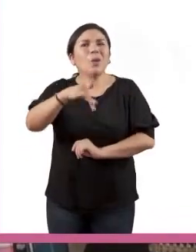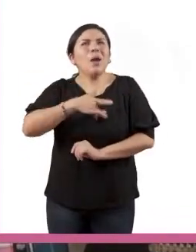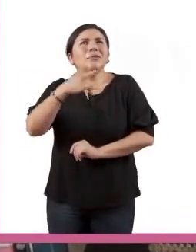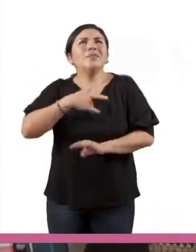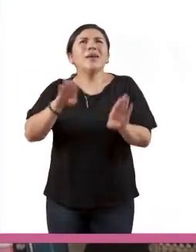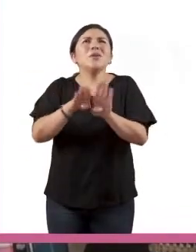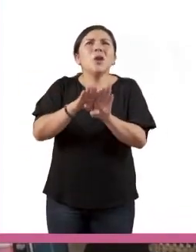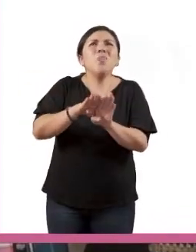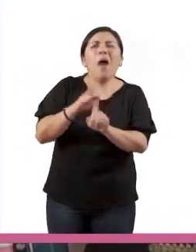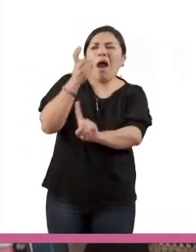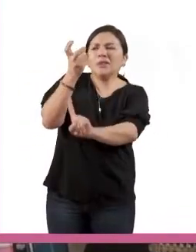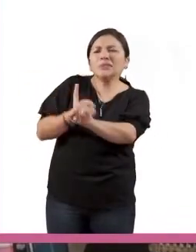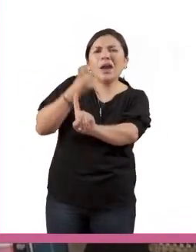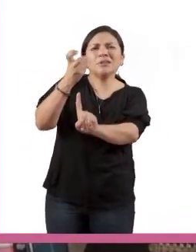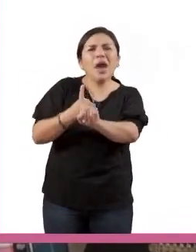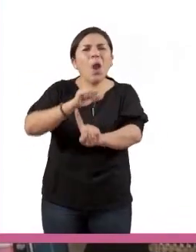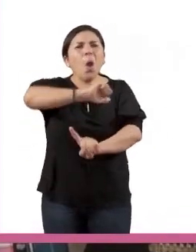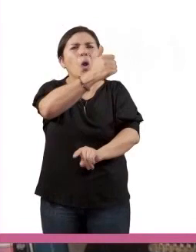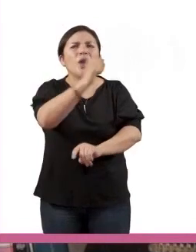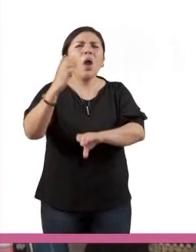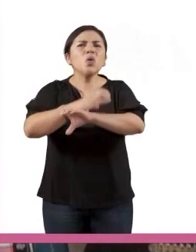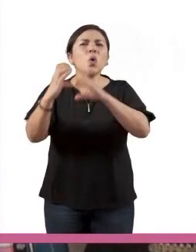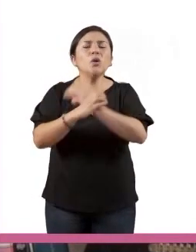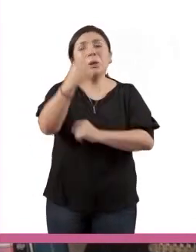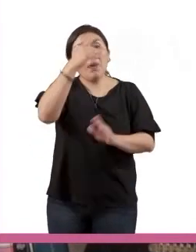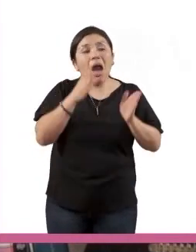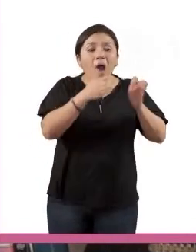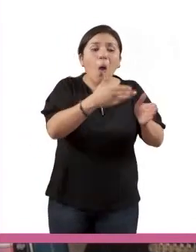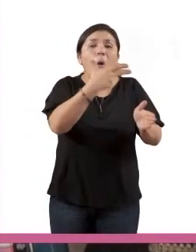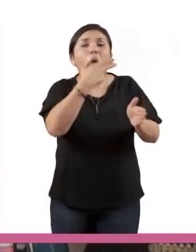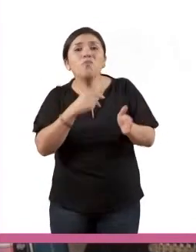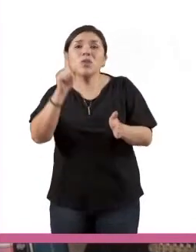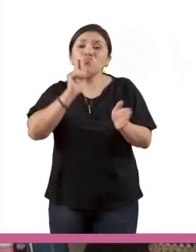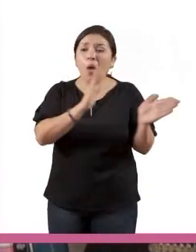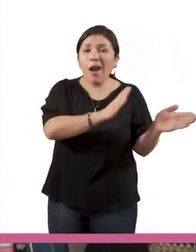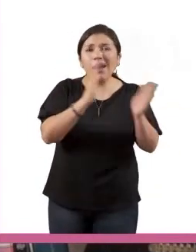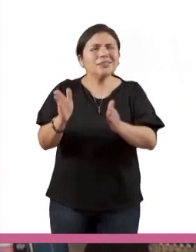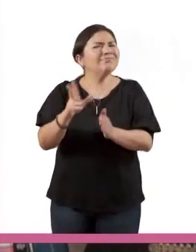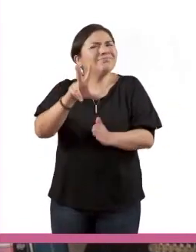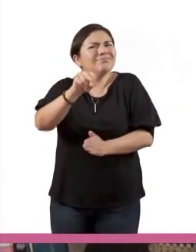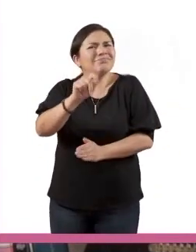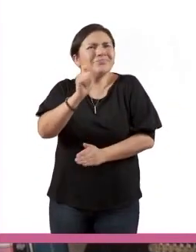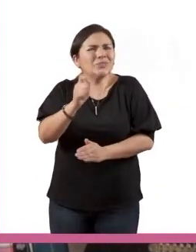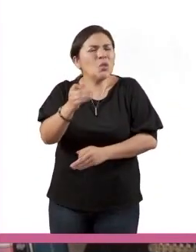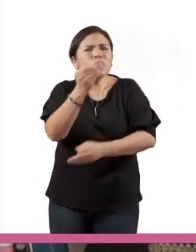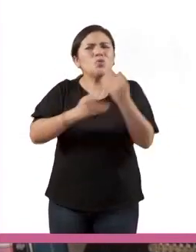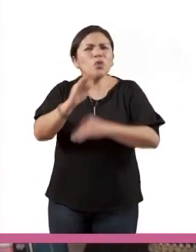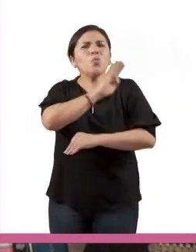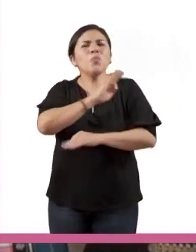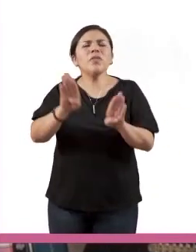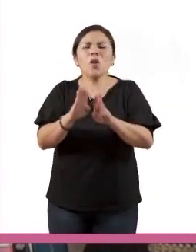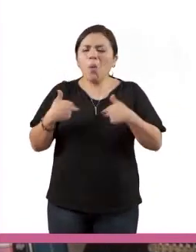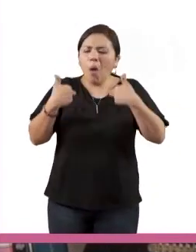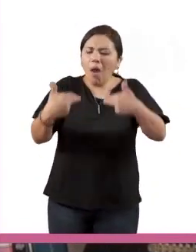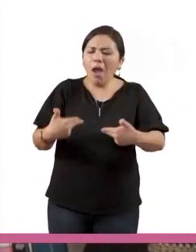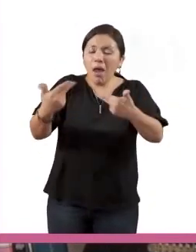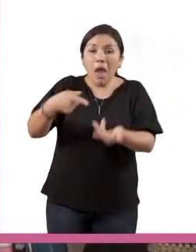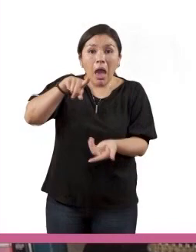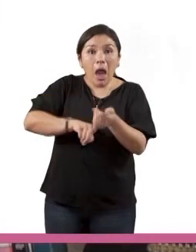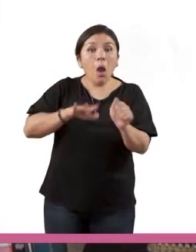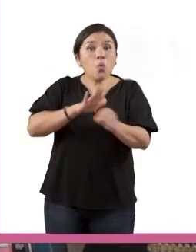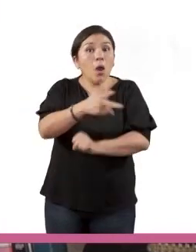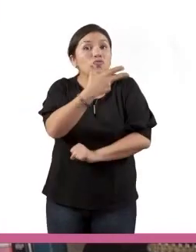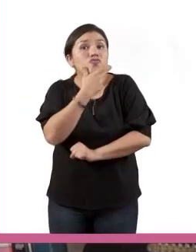no caigas en prejuicios y estereotipos de que hay actividades masculinas y hay actividades femeninas. Las aptitudes son genéticas y no